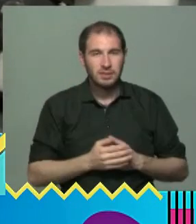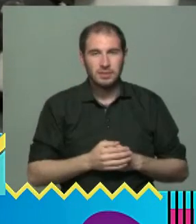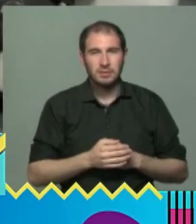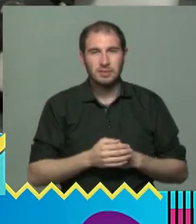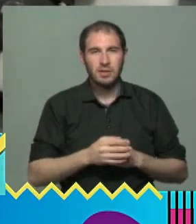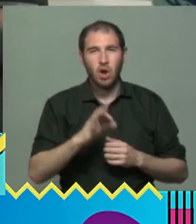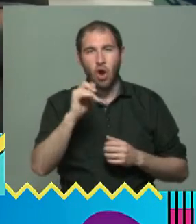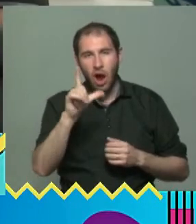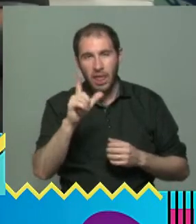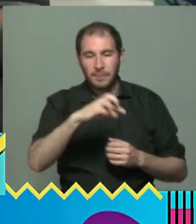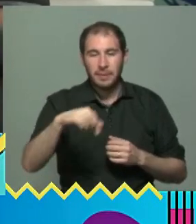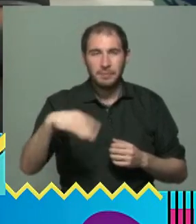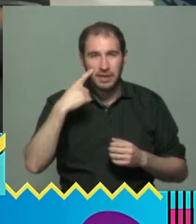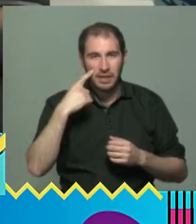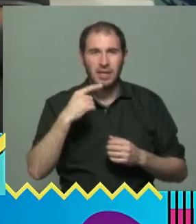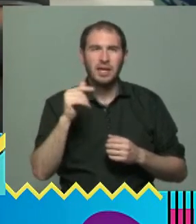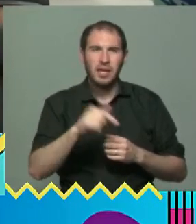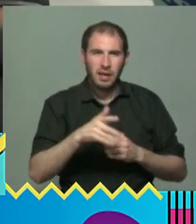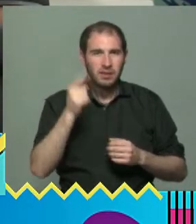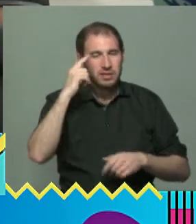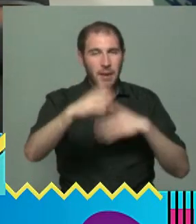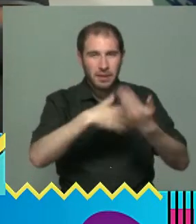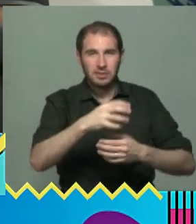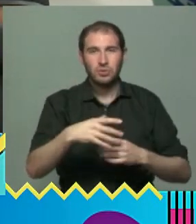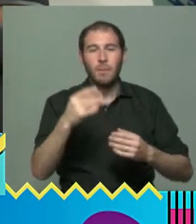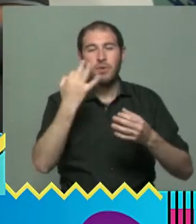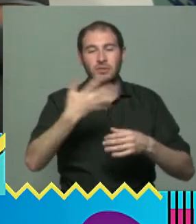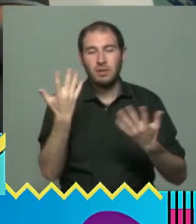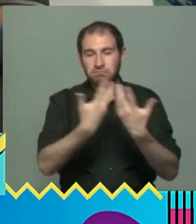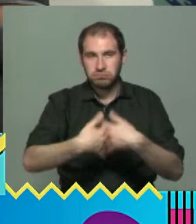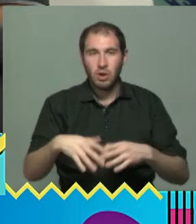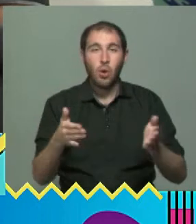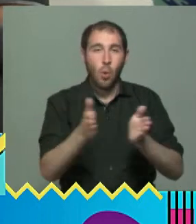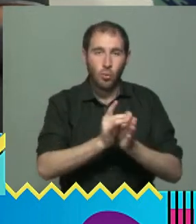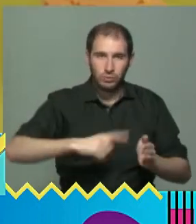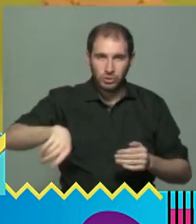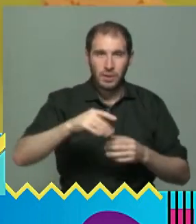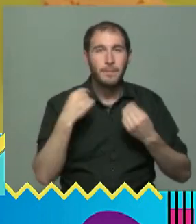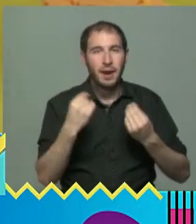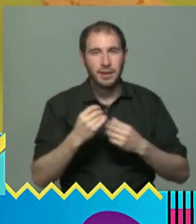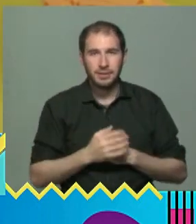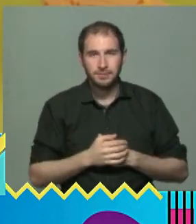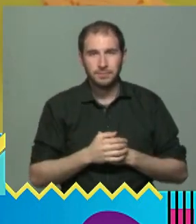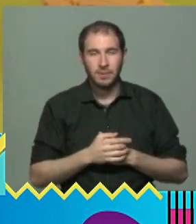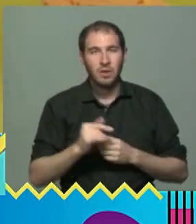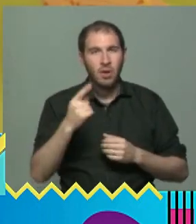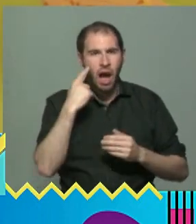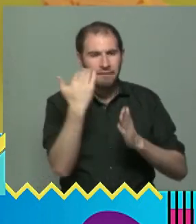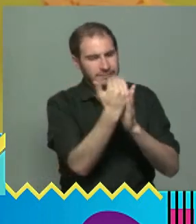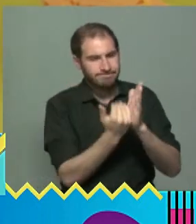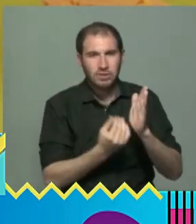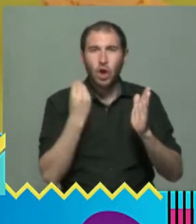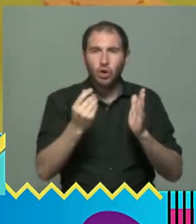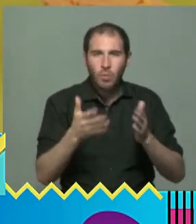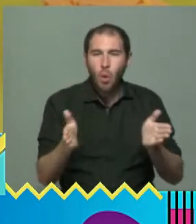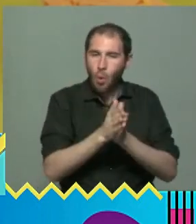es OAL y PPMI viene ya haciendo capacitaciones entre los profesionales en conjunto para poder ir definiendo criterios